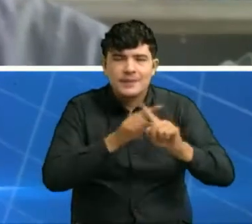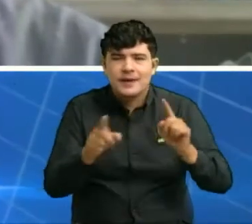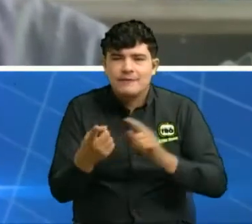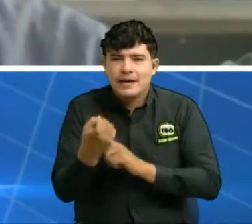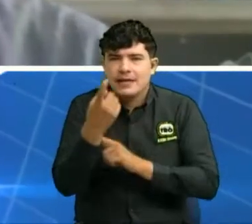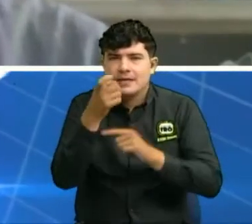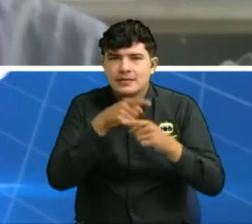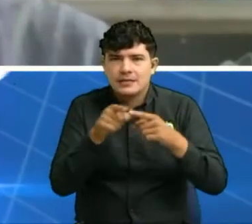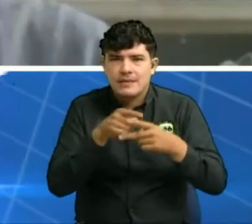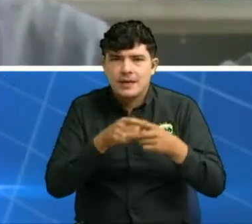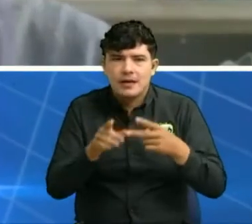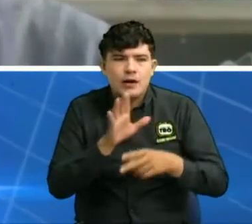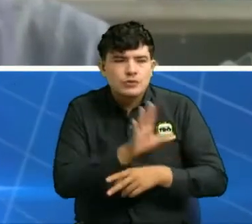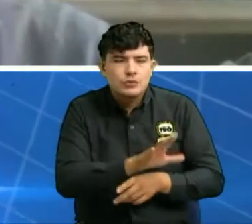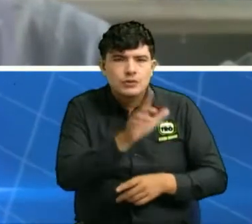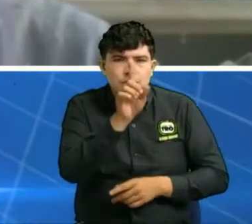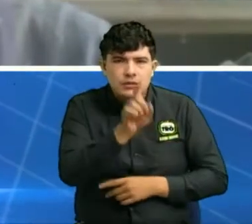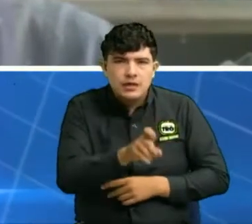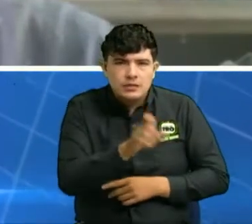sino